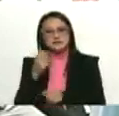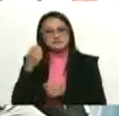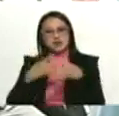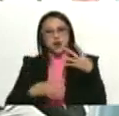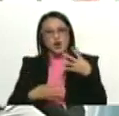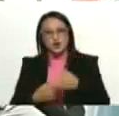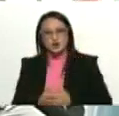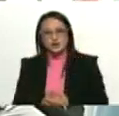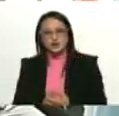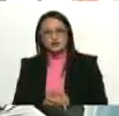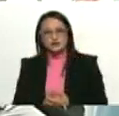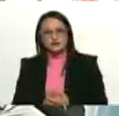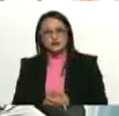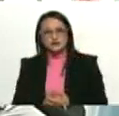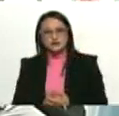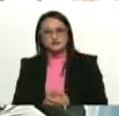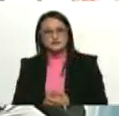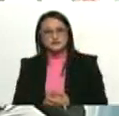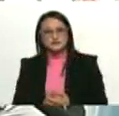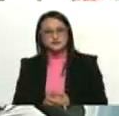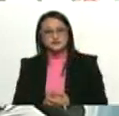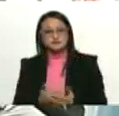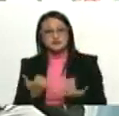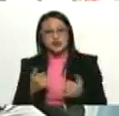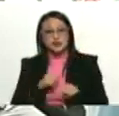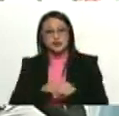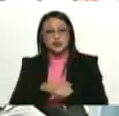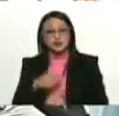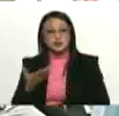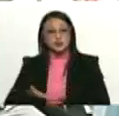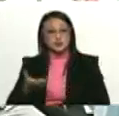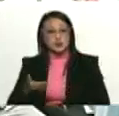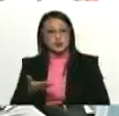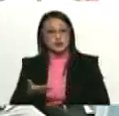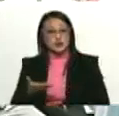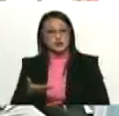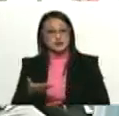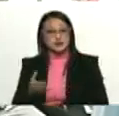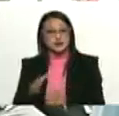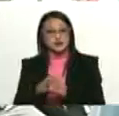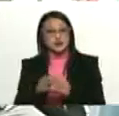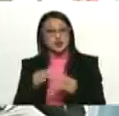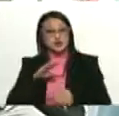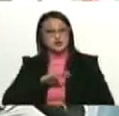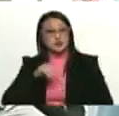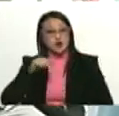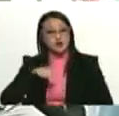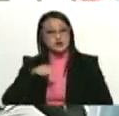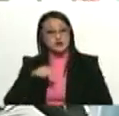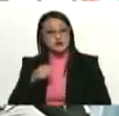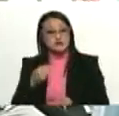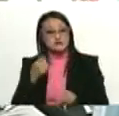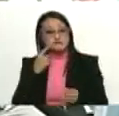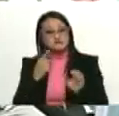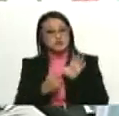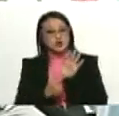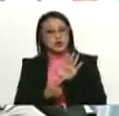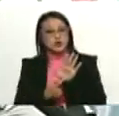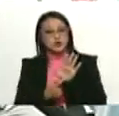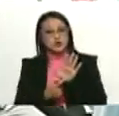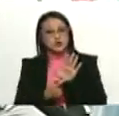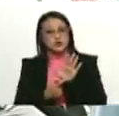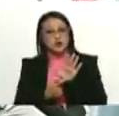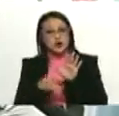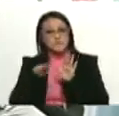otras. Pero es un momento bien importante este donde estamos todos acá para rendir un balance de